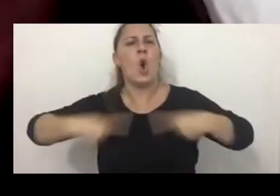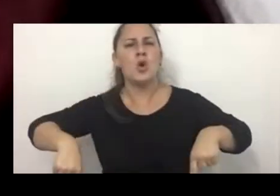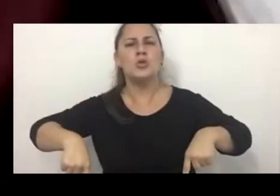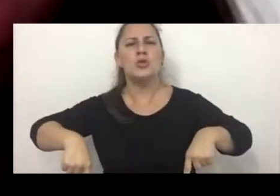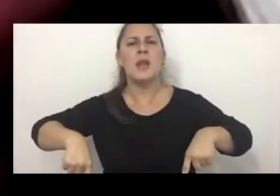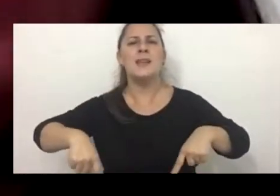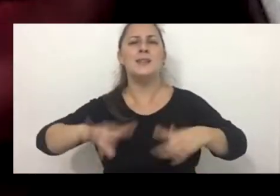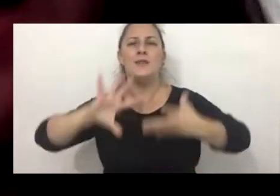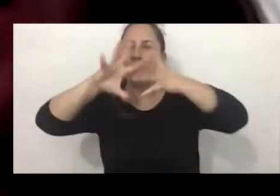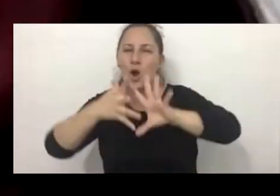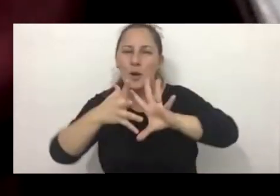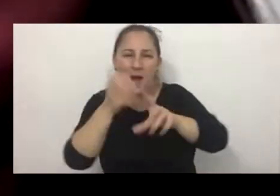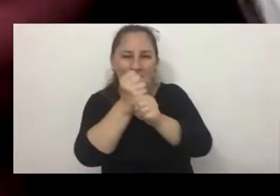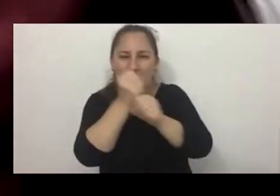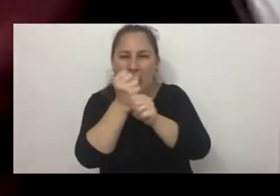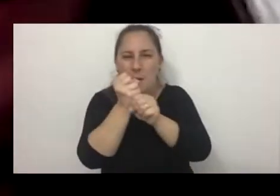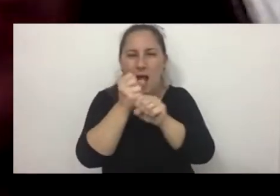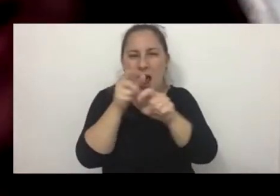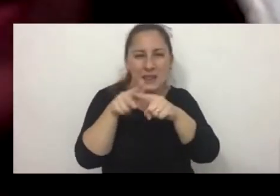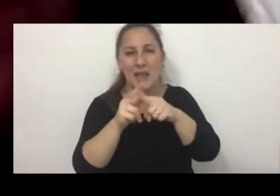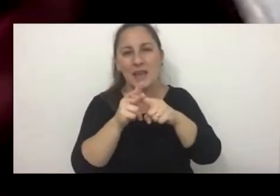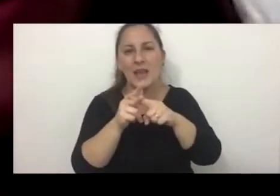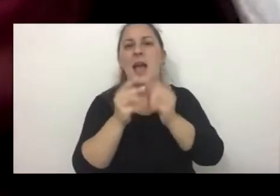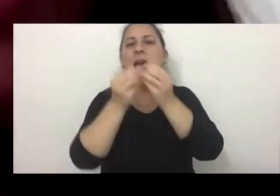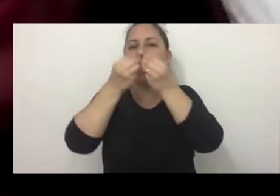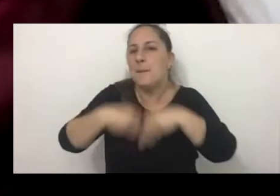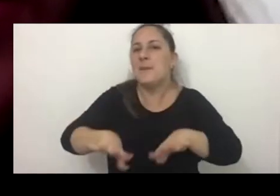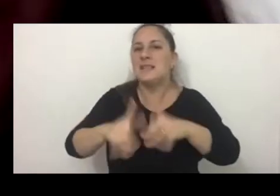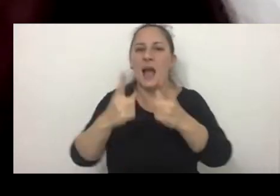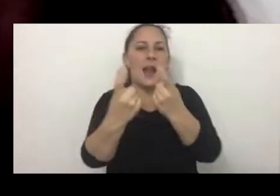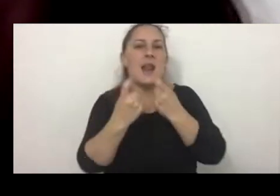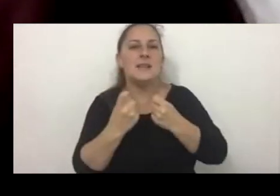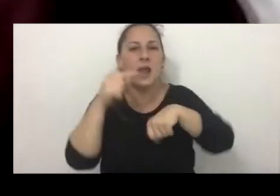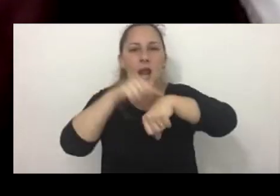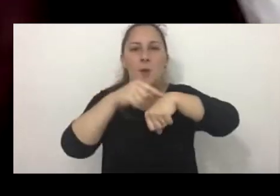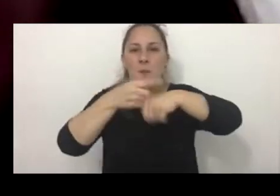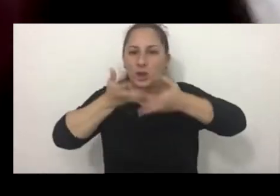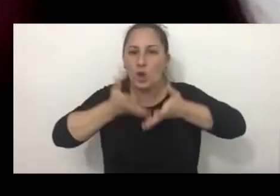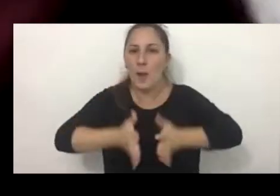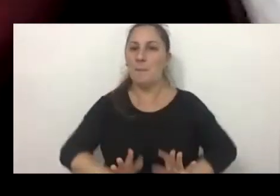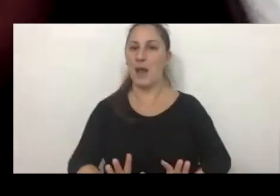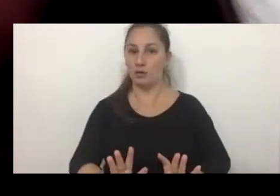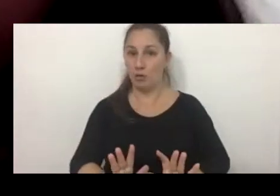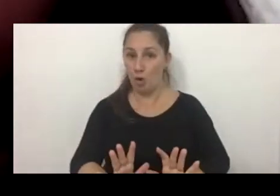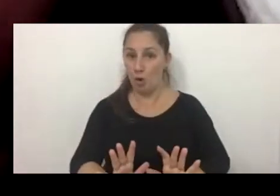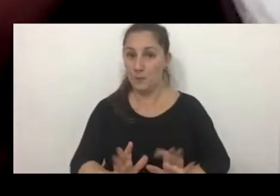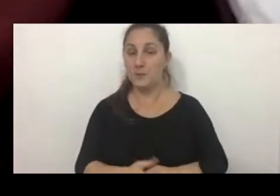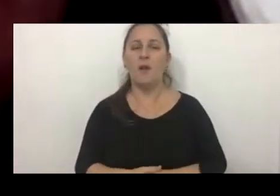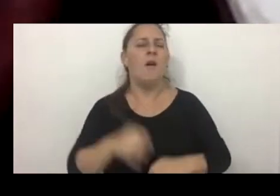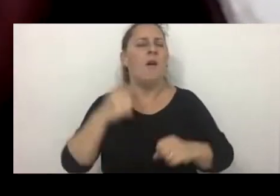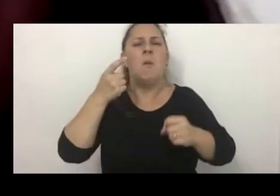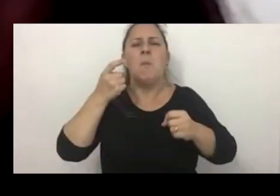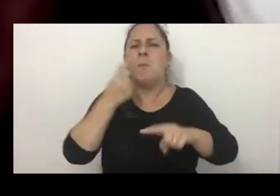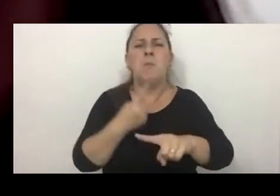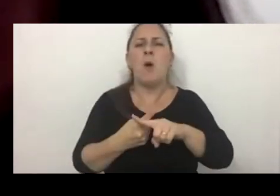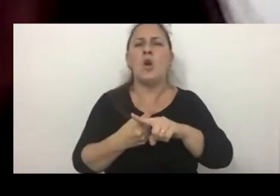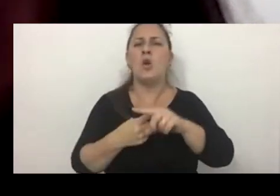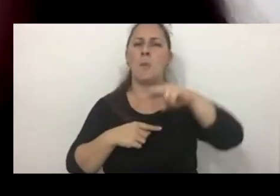asistente y no tanto de esa mujer que está atravesando el proceso. Eso por un lado, y por el otro, con